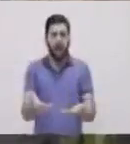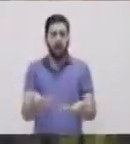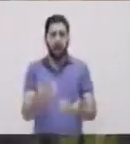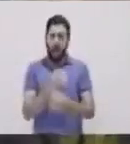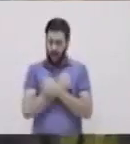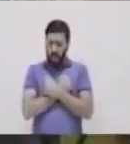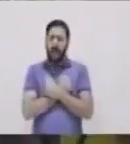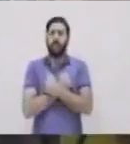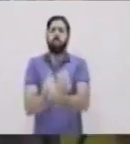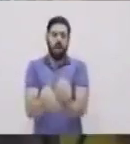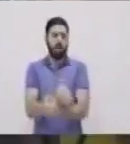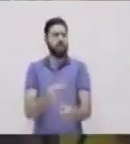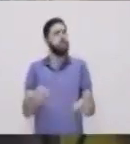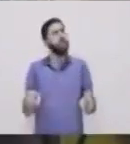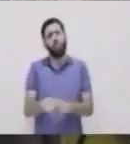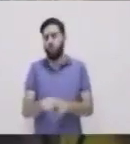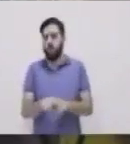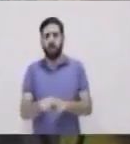es amar,